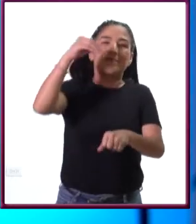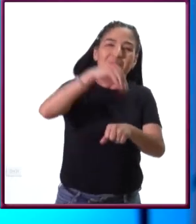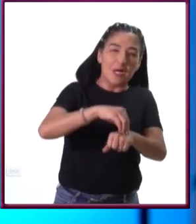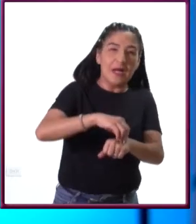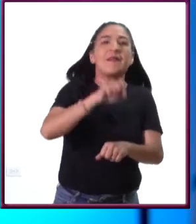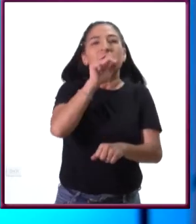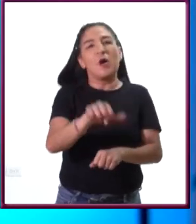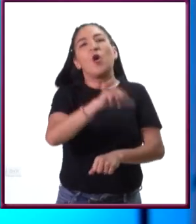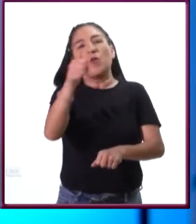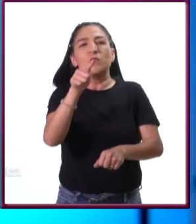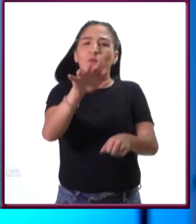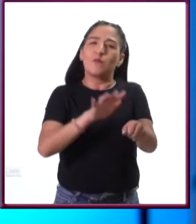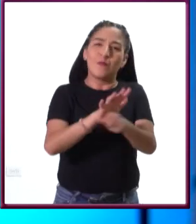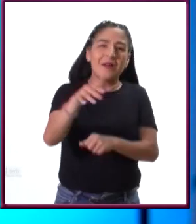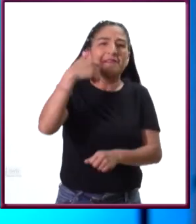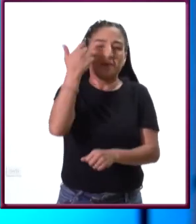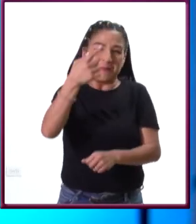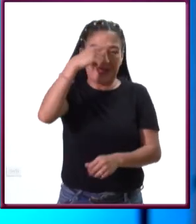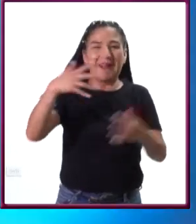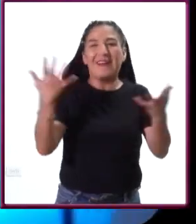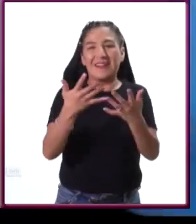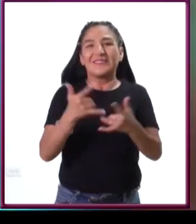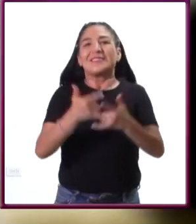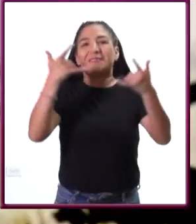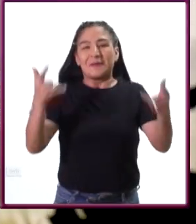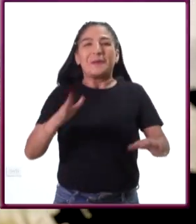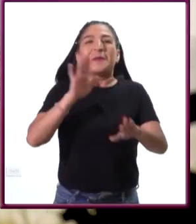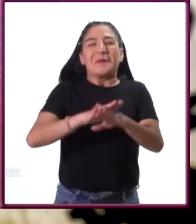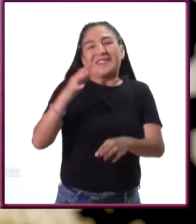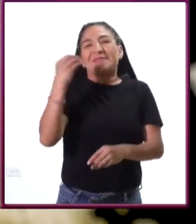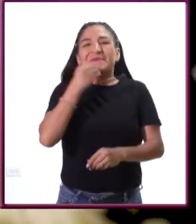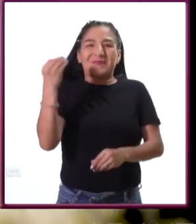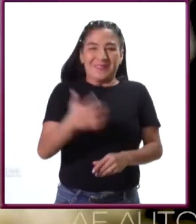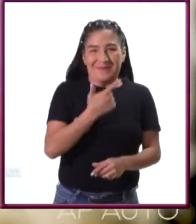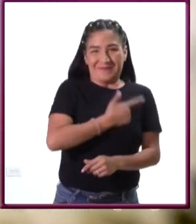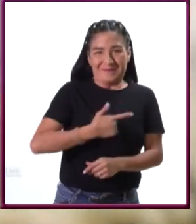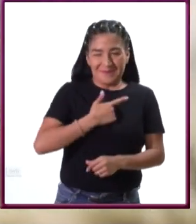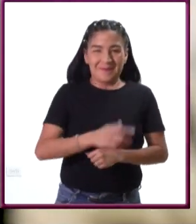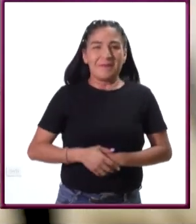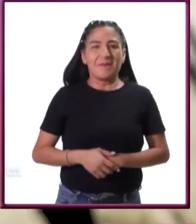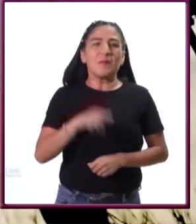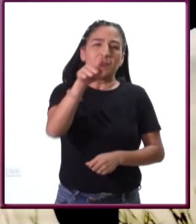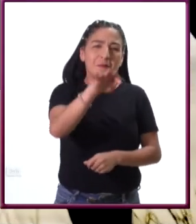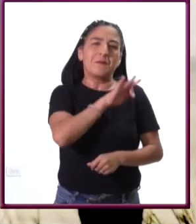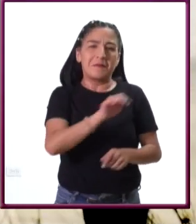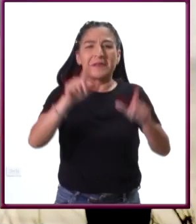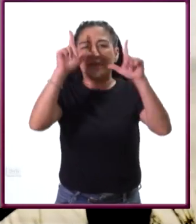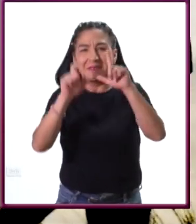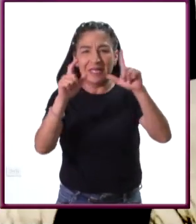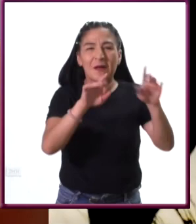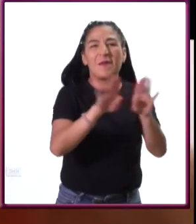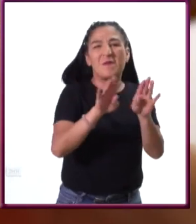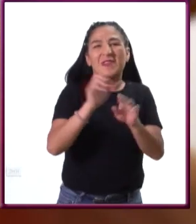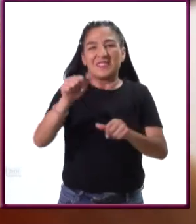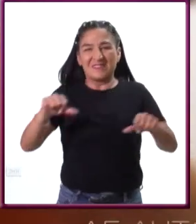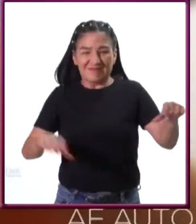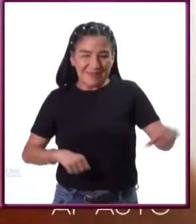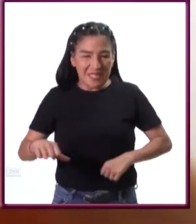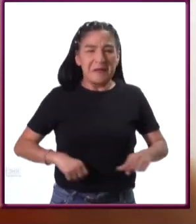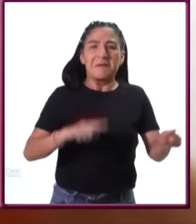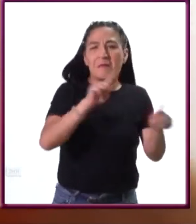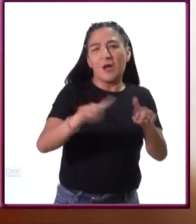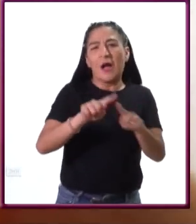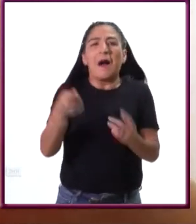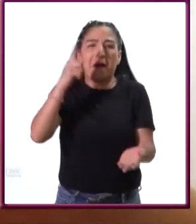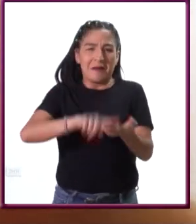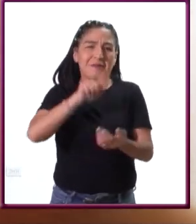elementos para hacer la historia más entretenida. Puedes tomar fotografías de actividades comunes que se den en tu casa. También